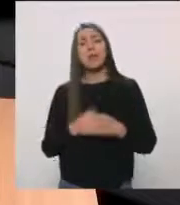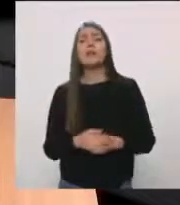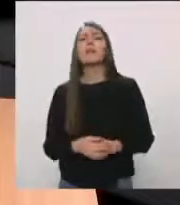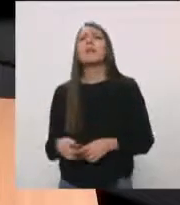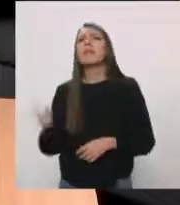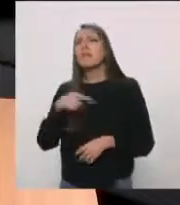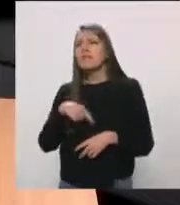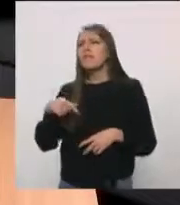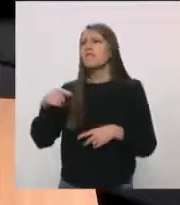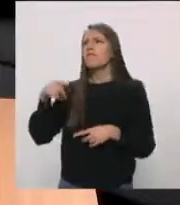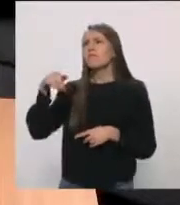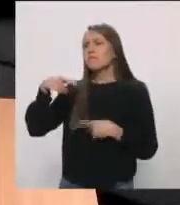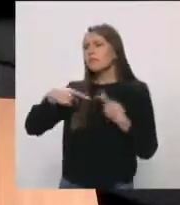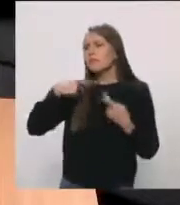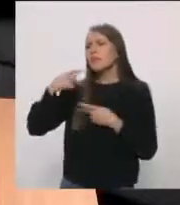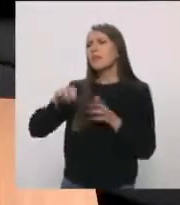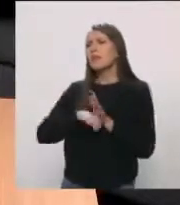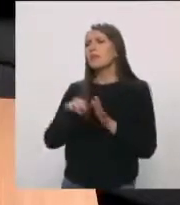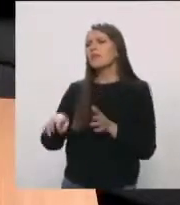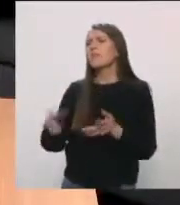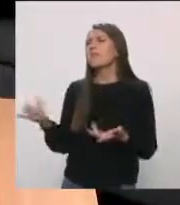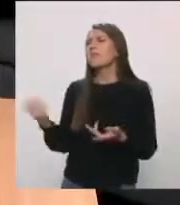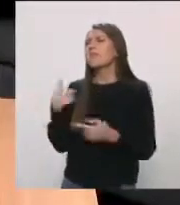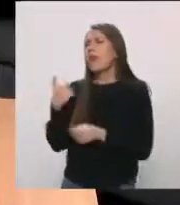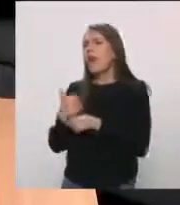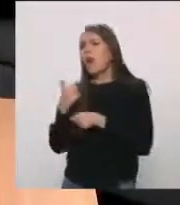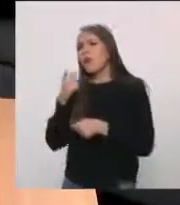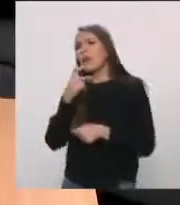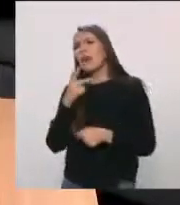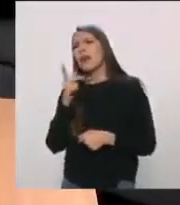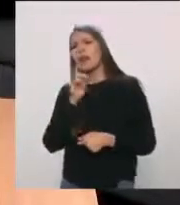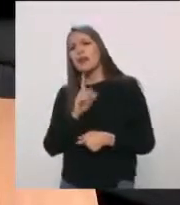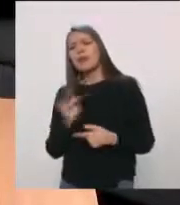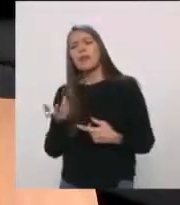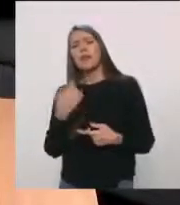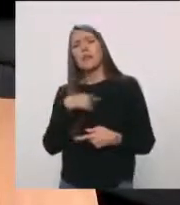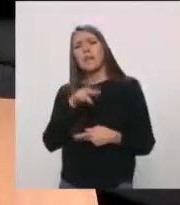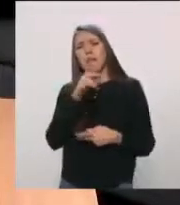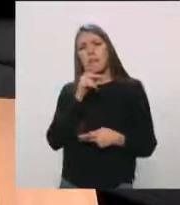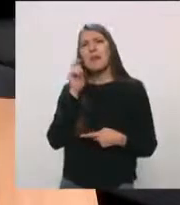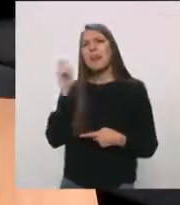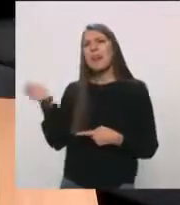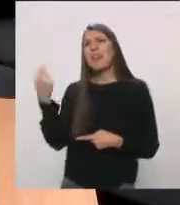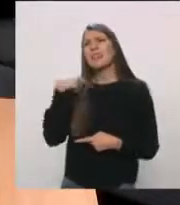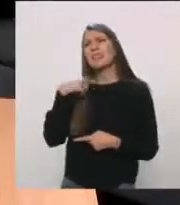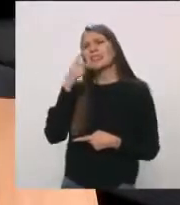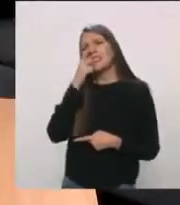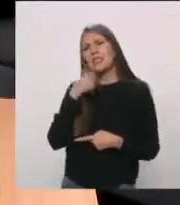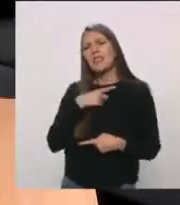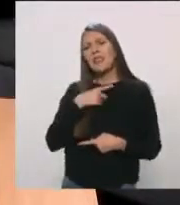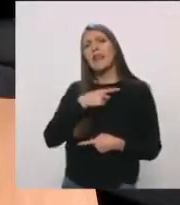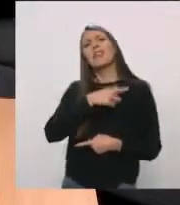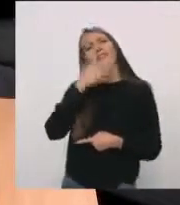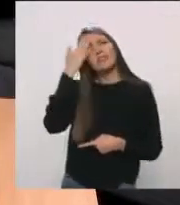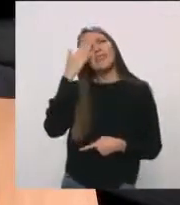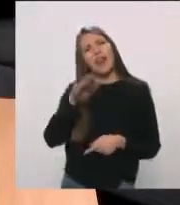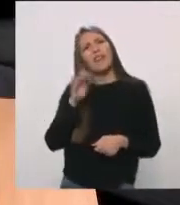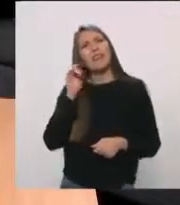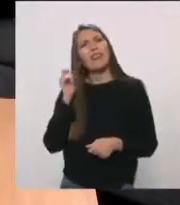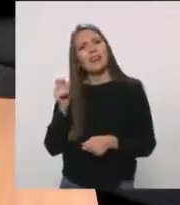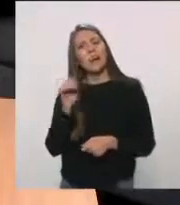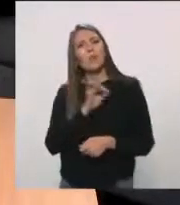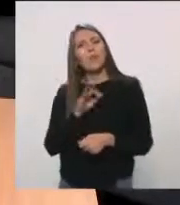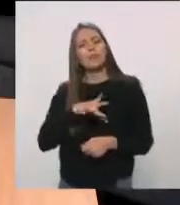nos preguntamos, ¿qué me estaría diciendo en este momento mi abuelita, mi papá? Sabríamos sabríamos la respuesta y eso puede